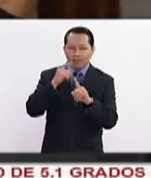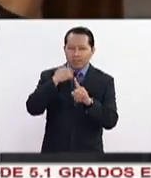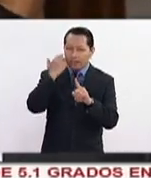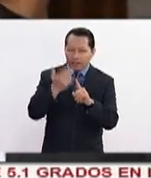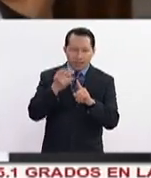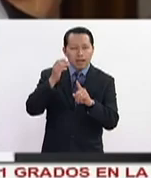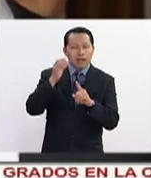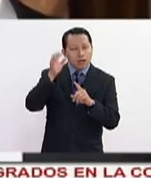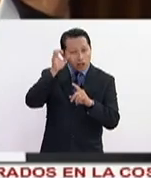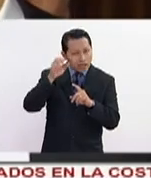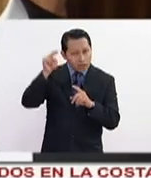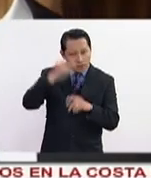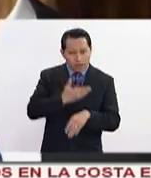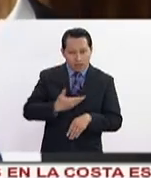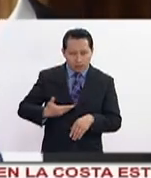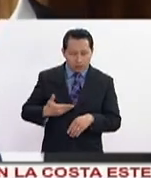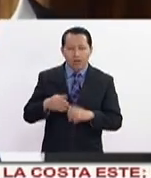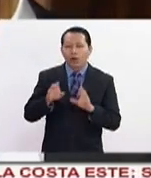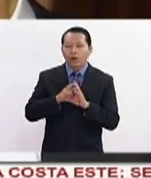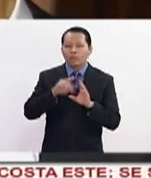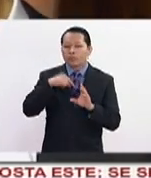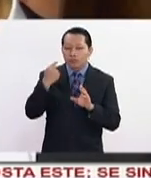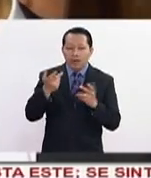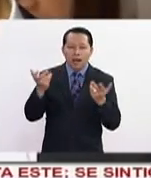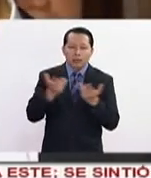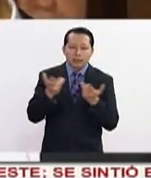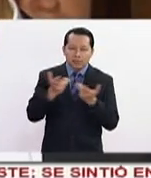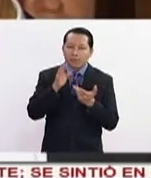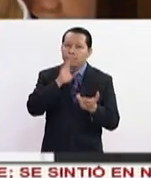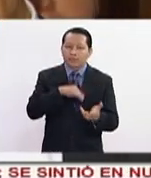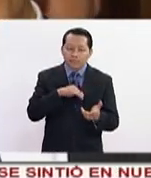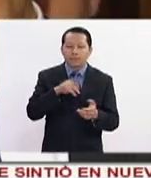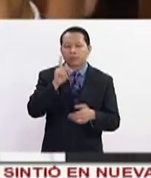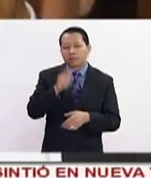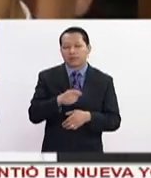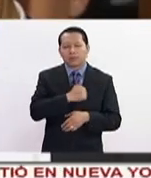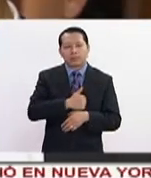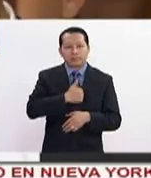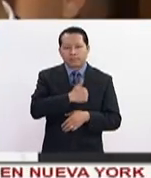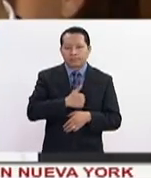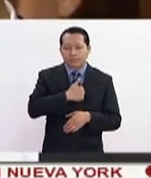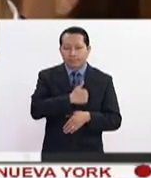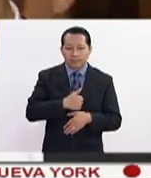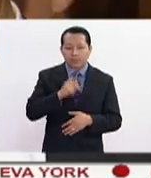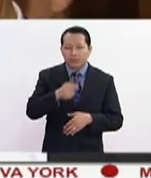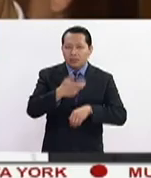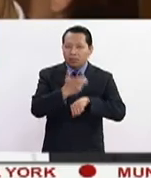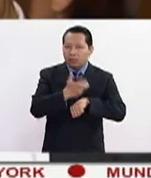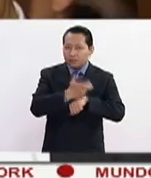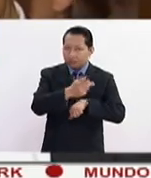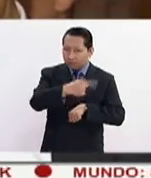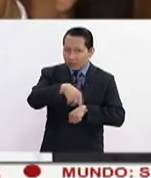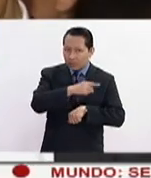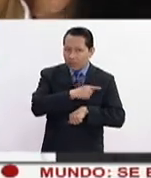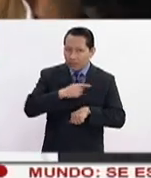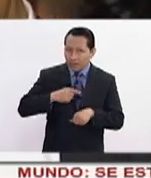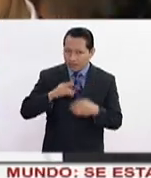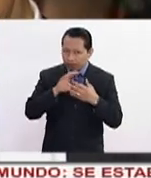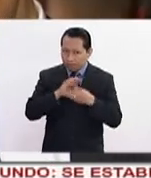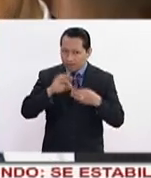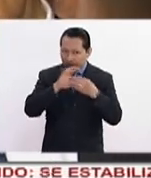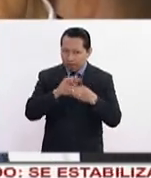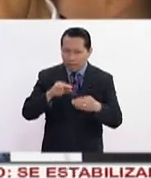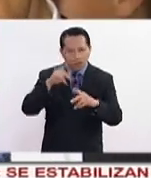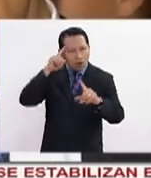Kim Jong-un se quiebre y lleve a cabo acciones poco aconsejables. Es lamentable. Los estadounidenses deberían explicarnos qué es